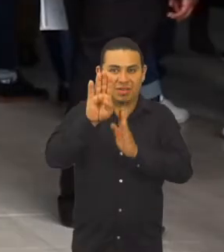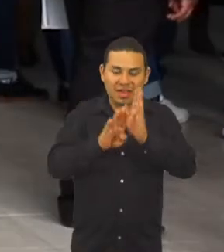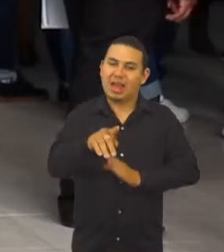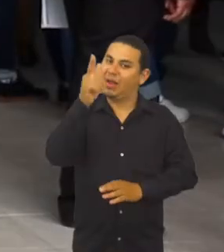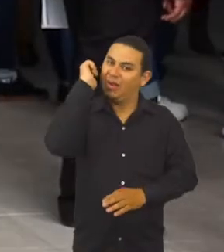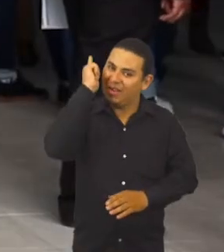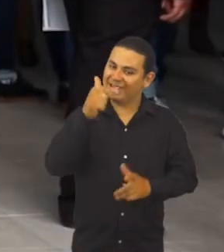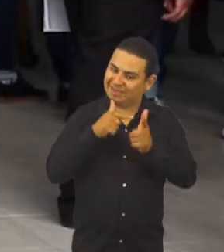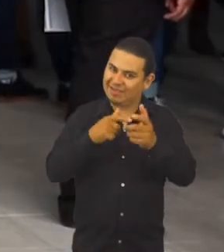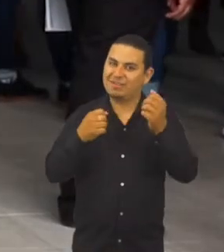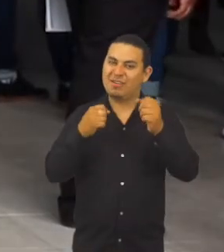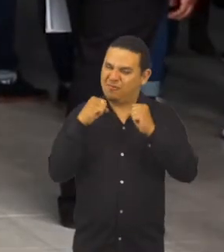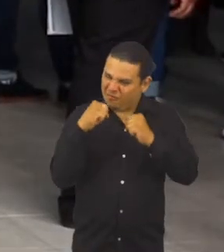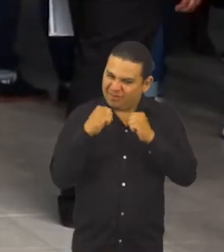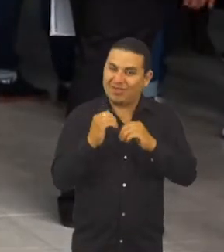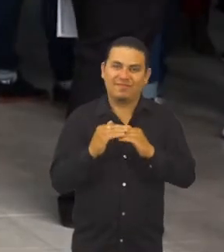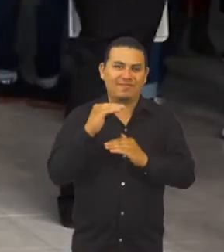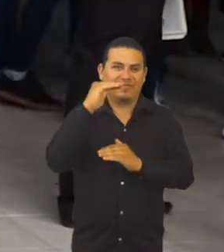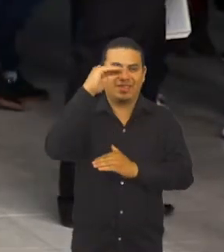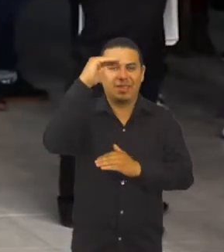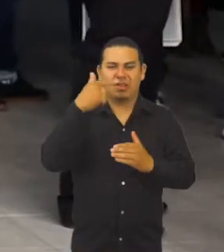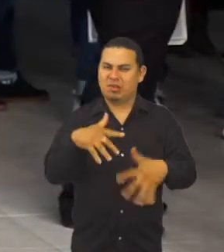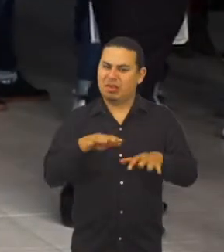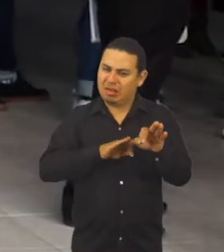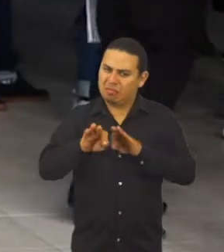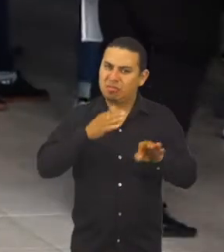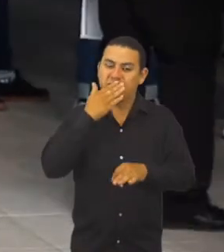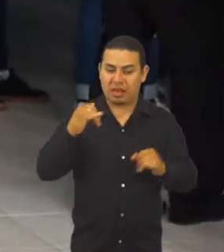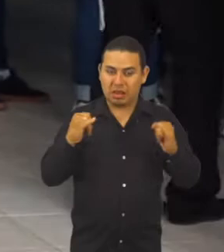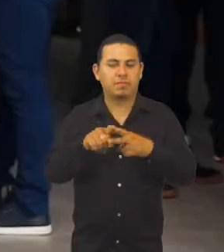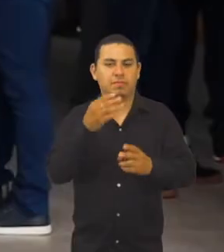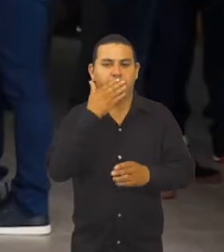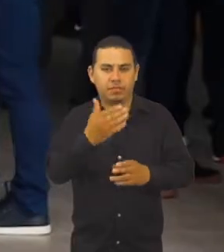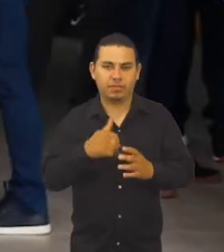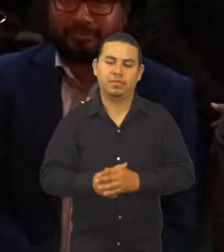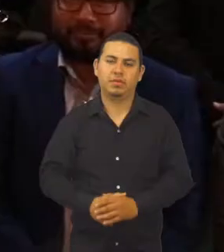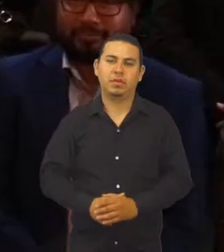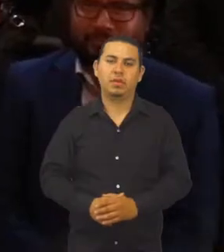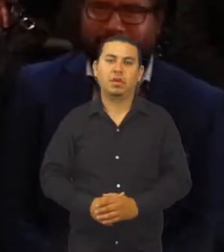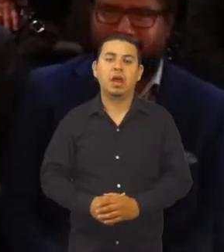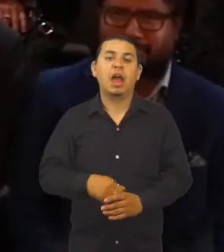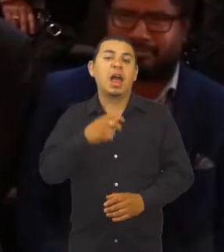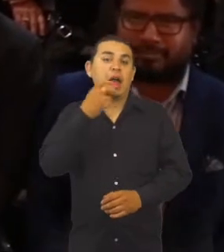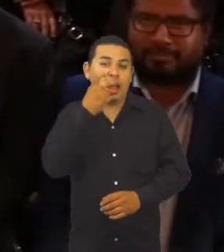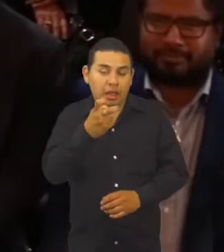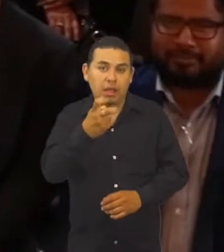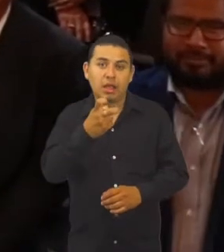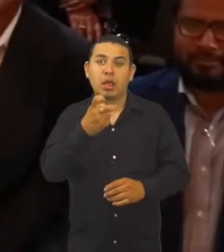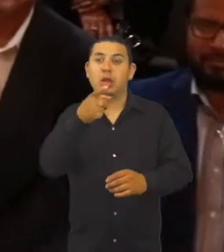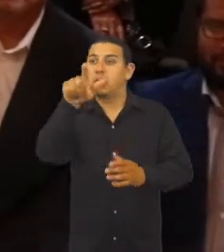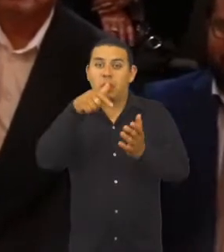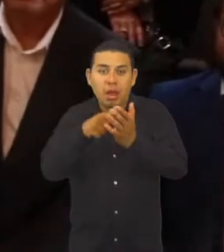empiecen a fortalecer ese sentimiento, ese gran amor por nuestra institución. Y la invitación a nuestros profesores también, a